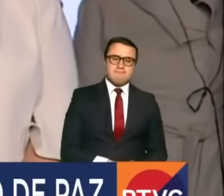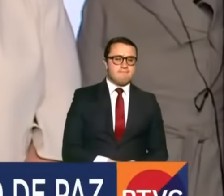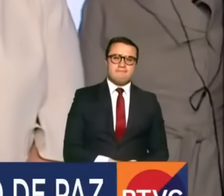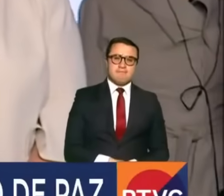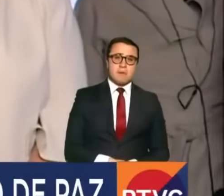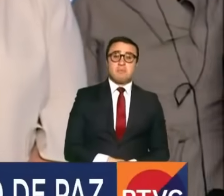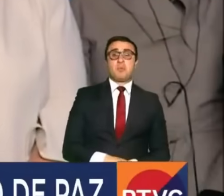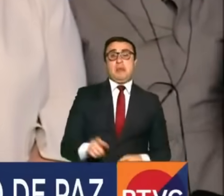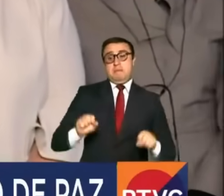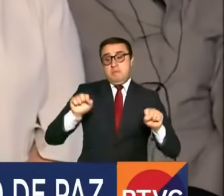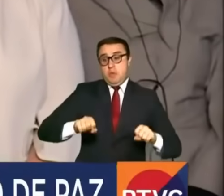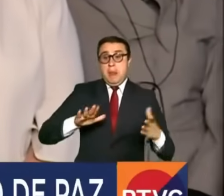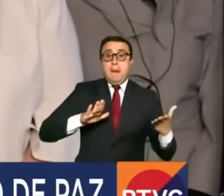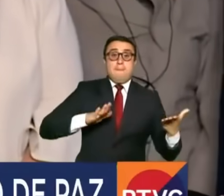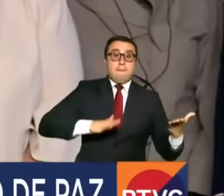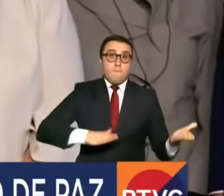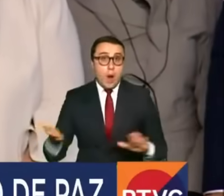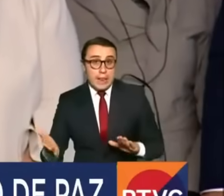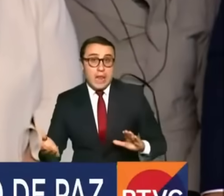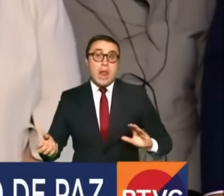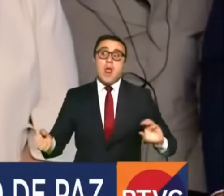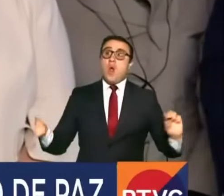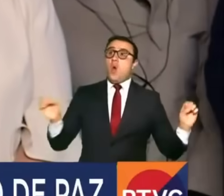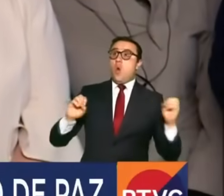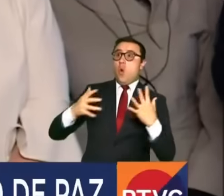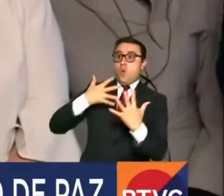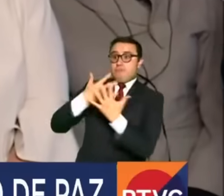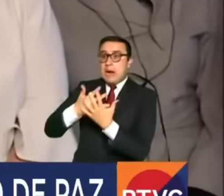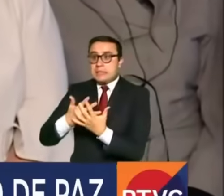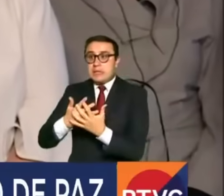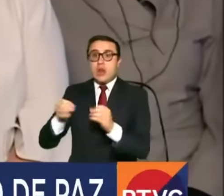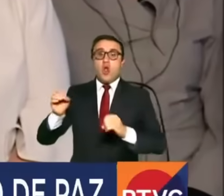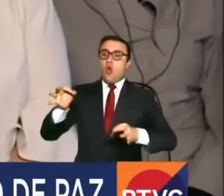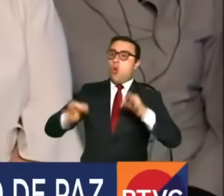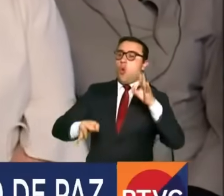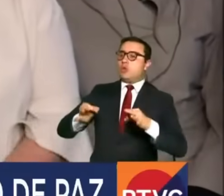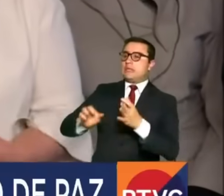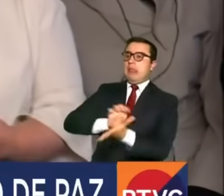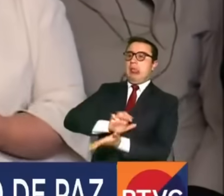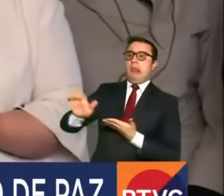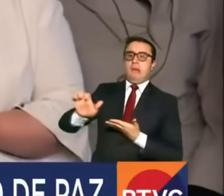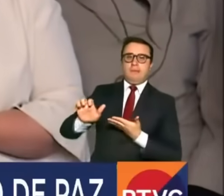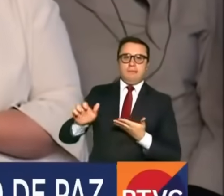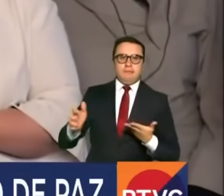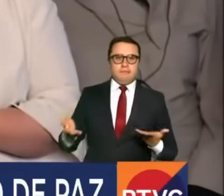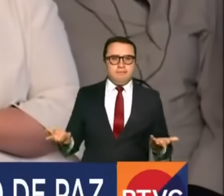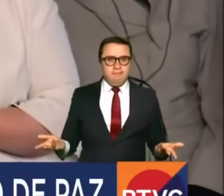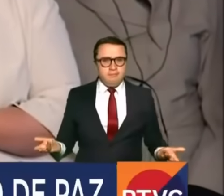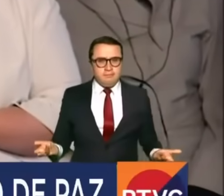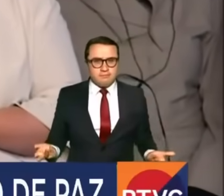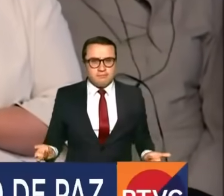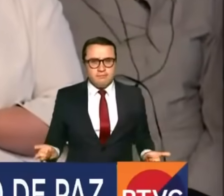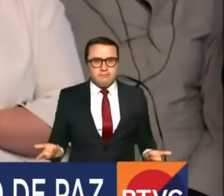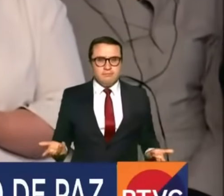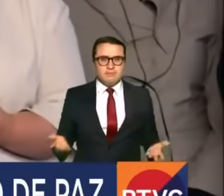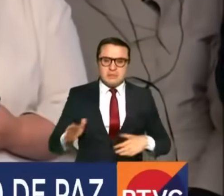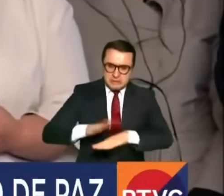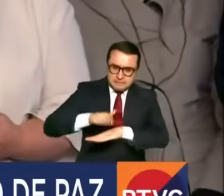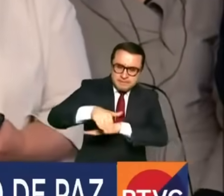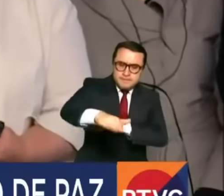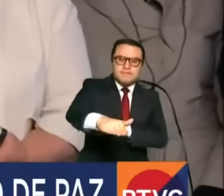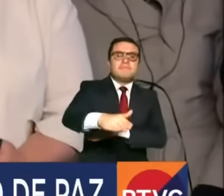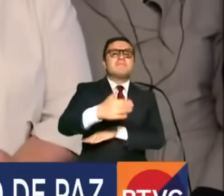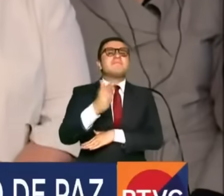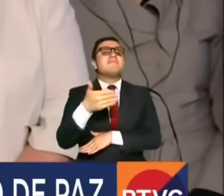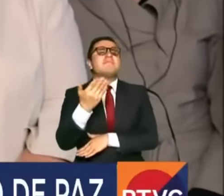sino o la muerte, o la cárcel, o el rechazo de la justicia. El efecto de esto, de